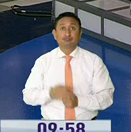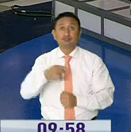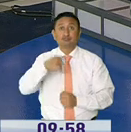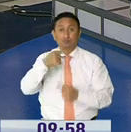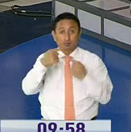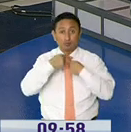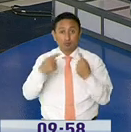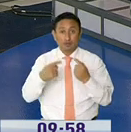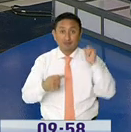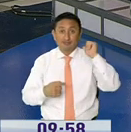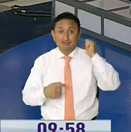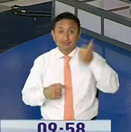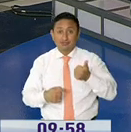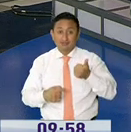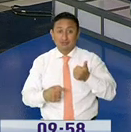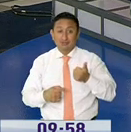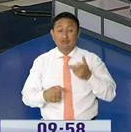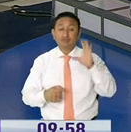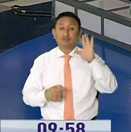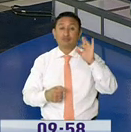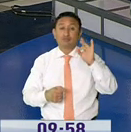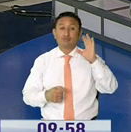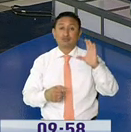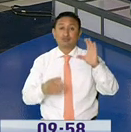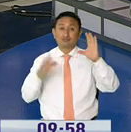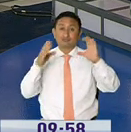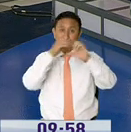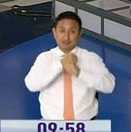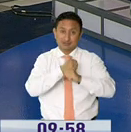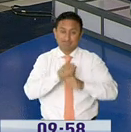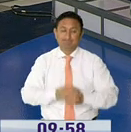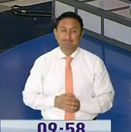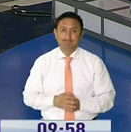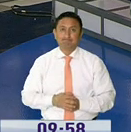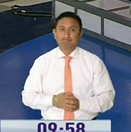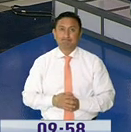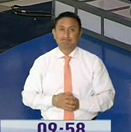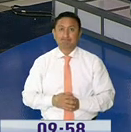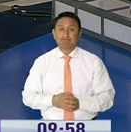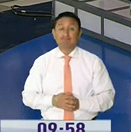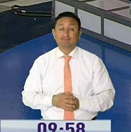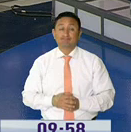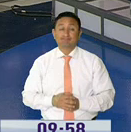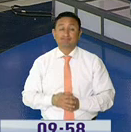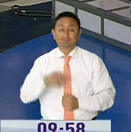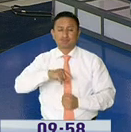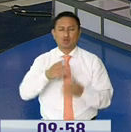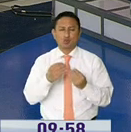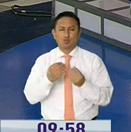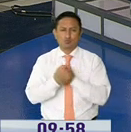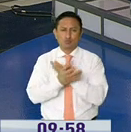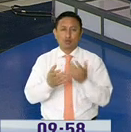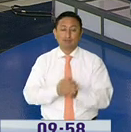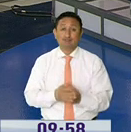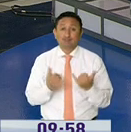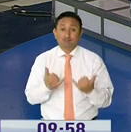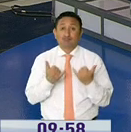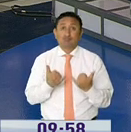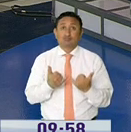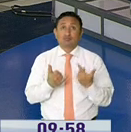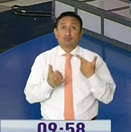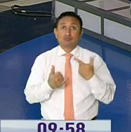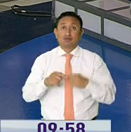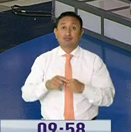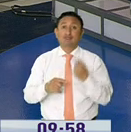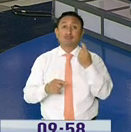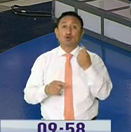informativo y también a las 18 horas. Así que para que ustedes estén informados, fin de semana hay mucho para contarles. Hoy día, boletines ya